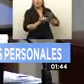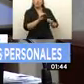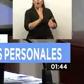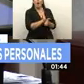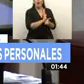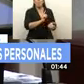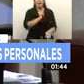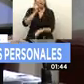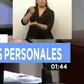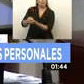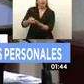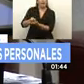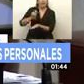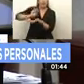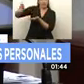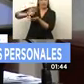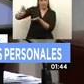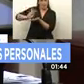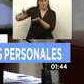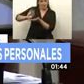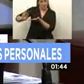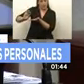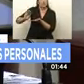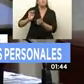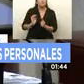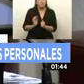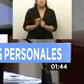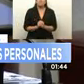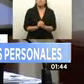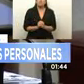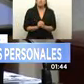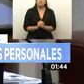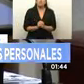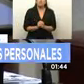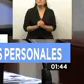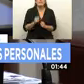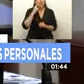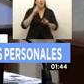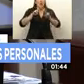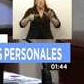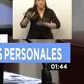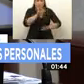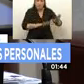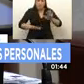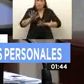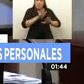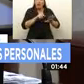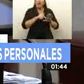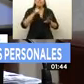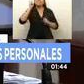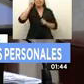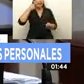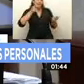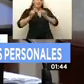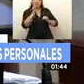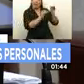deuda y fundamentalmente bajo la eji de la planificación del fondo monetario